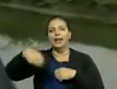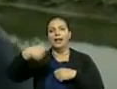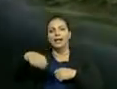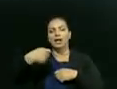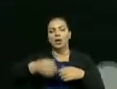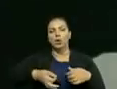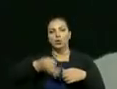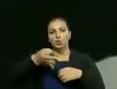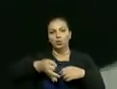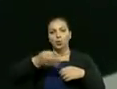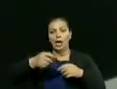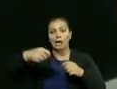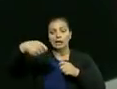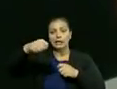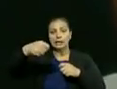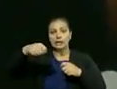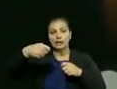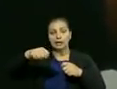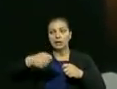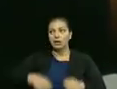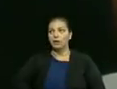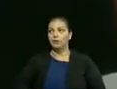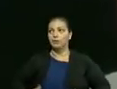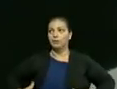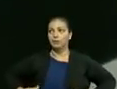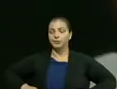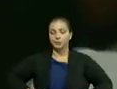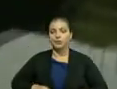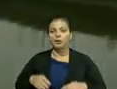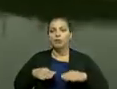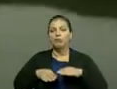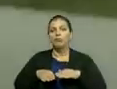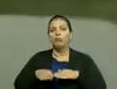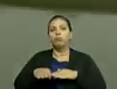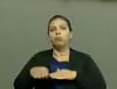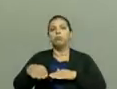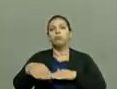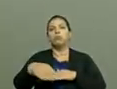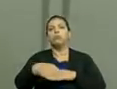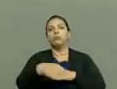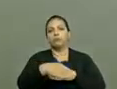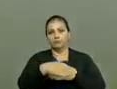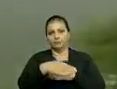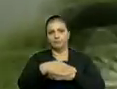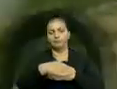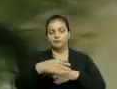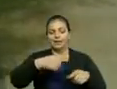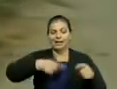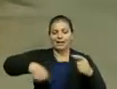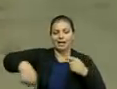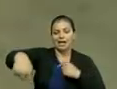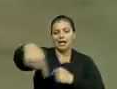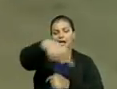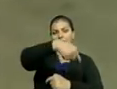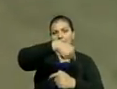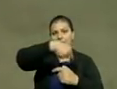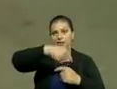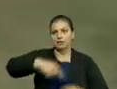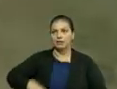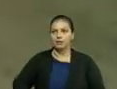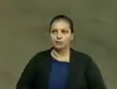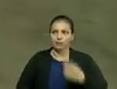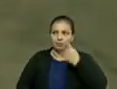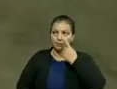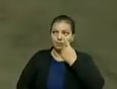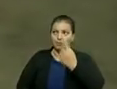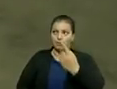Ajá. Esto, usted coge el puente ese que igual, ese puente también es otro problema porque es angosto, la avenida es de doble carril y se cierra, pero por lo menos